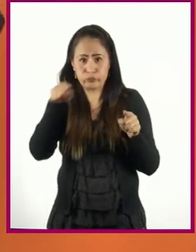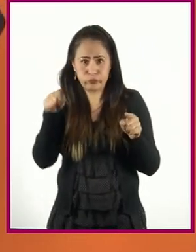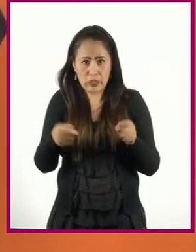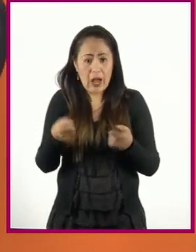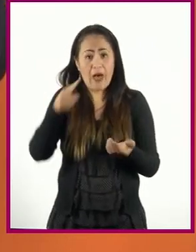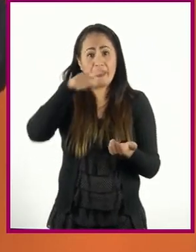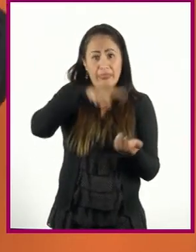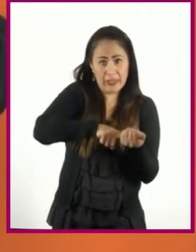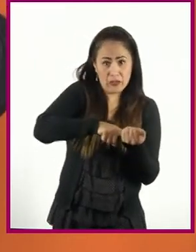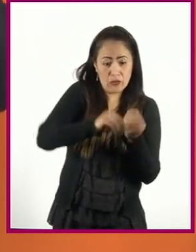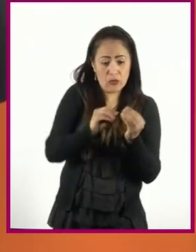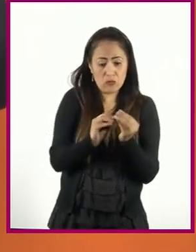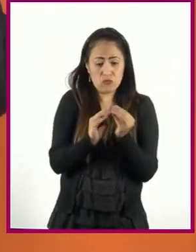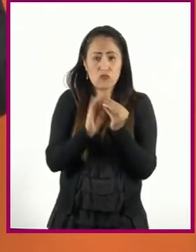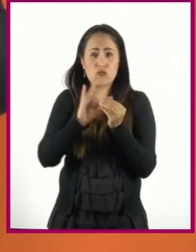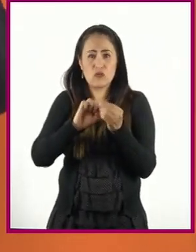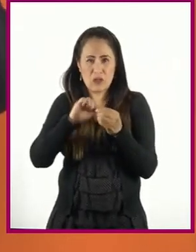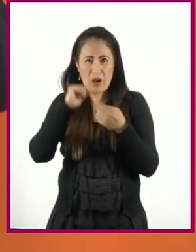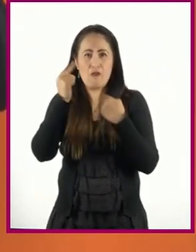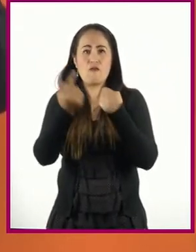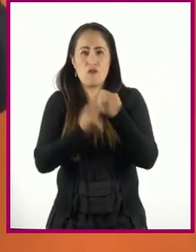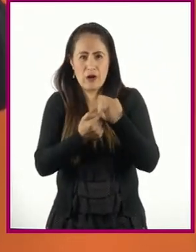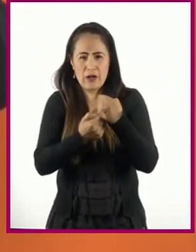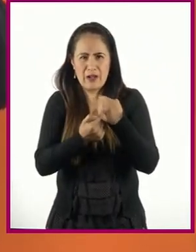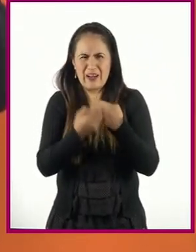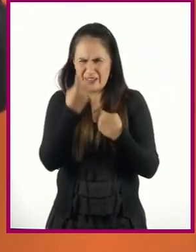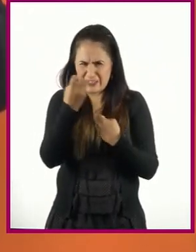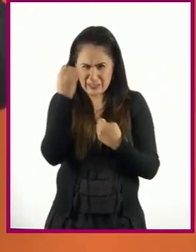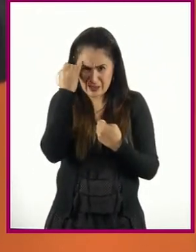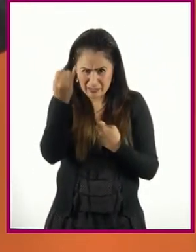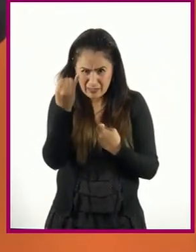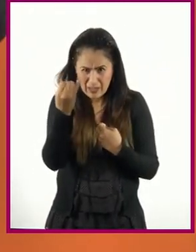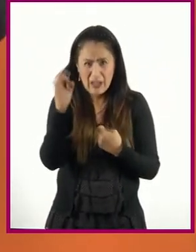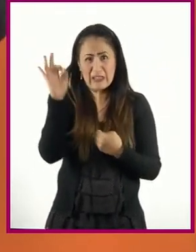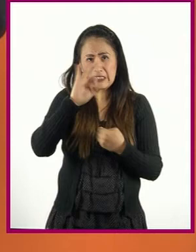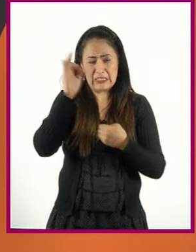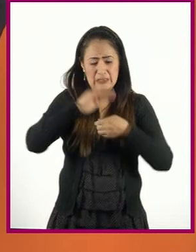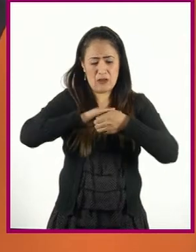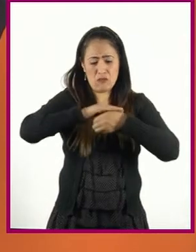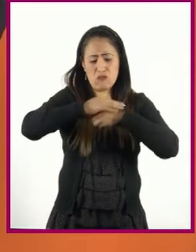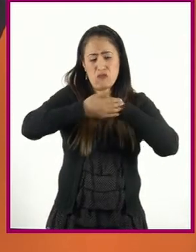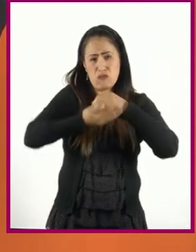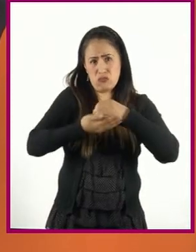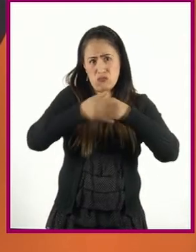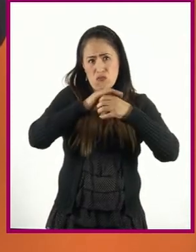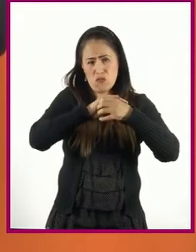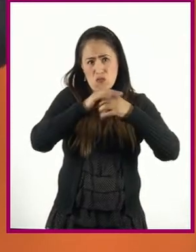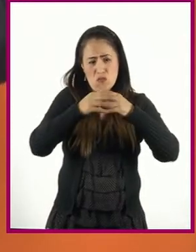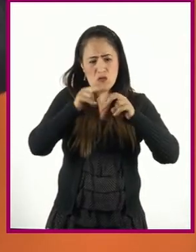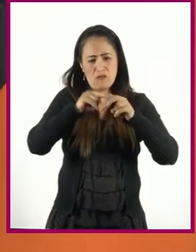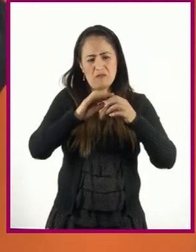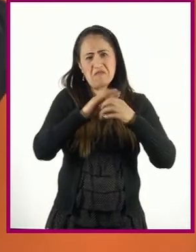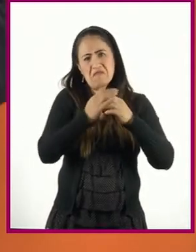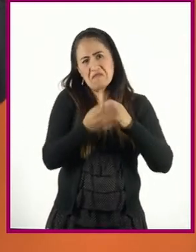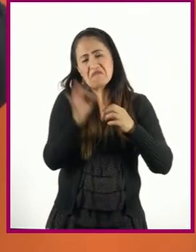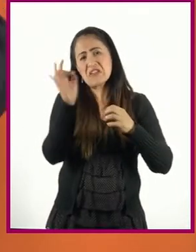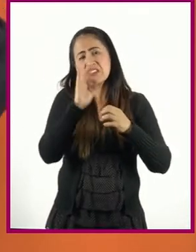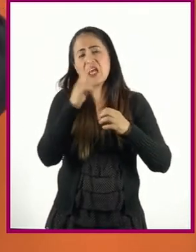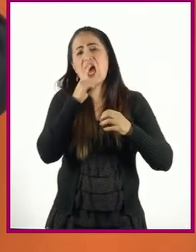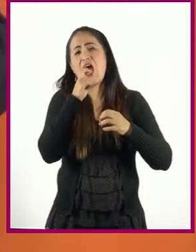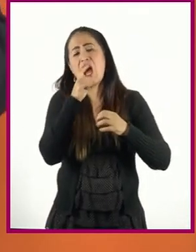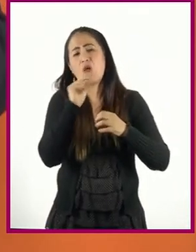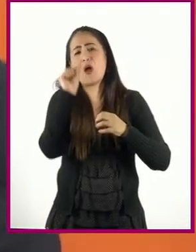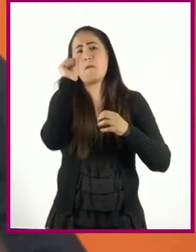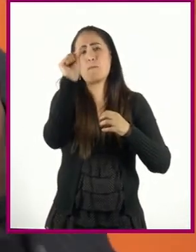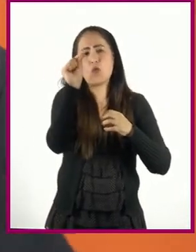afuera. Esta idea se genera porque es posible que la capa más externa de los alimentos tenga menos agua que el